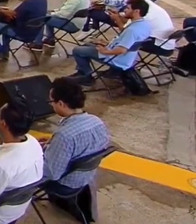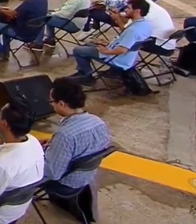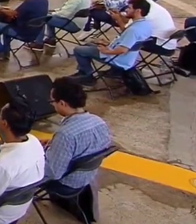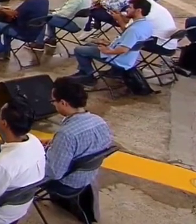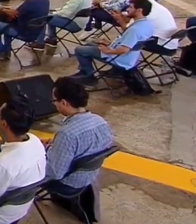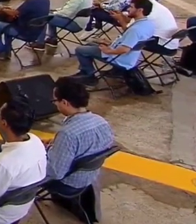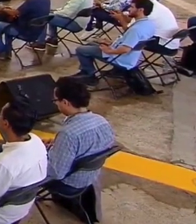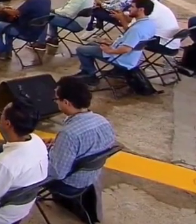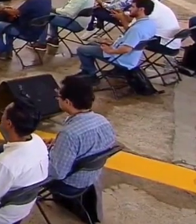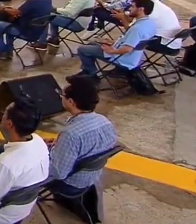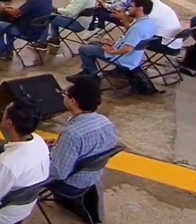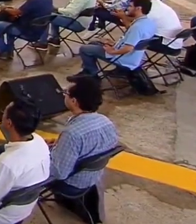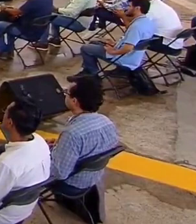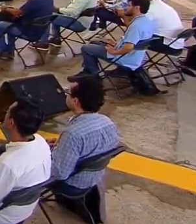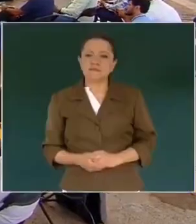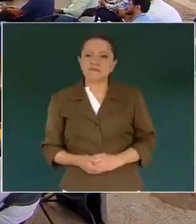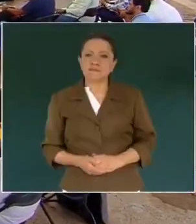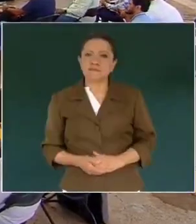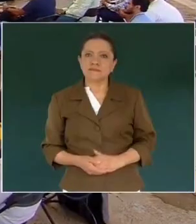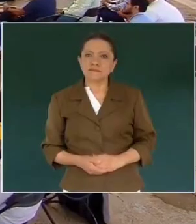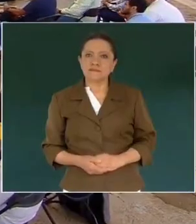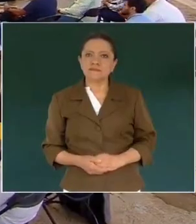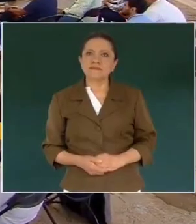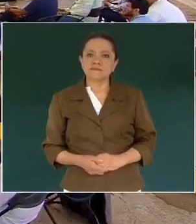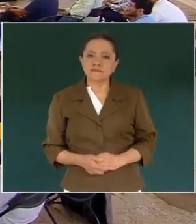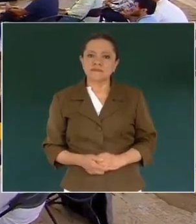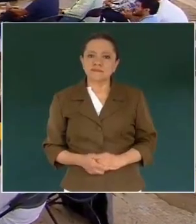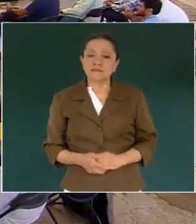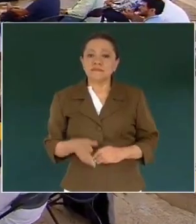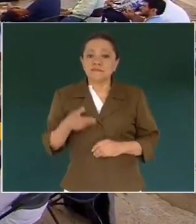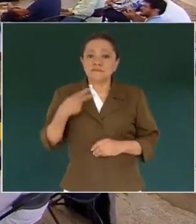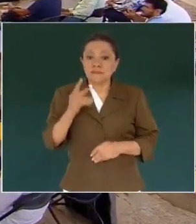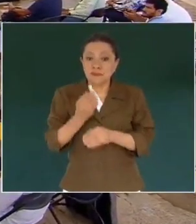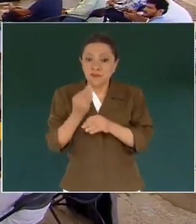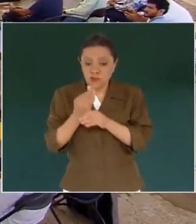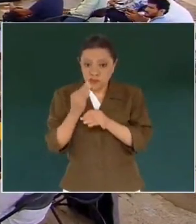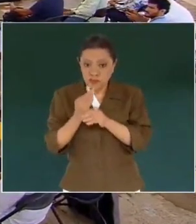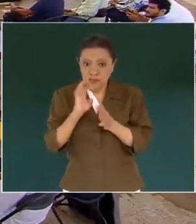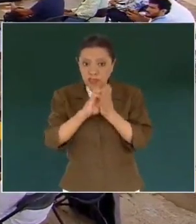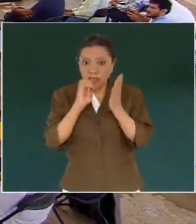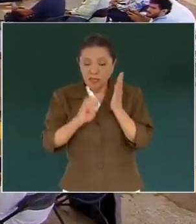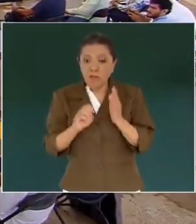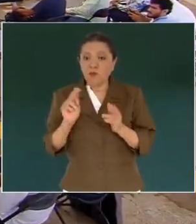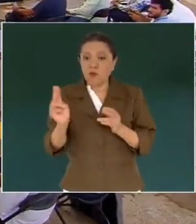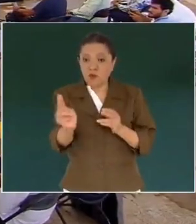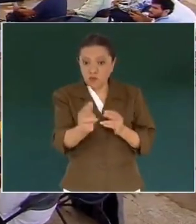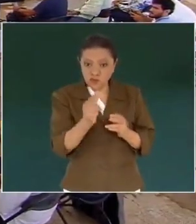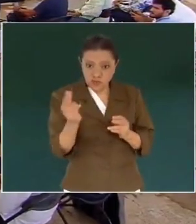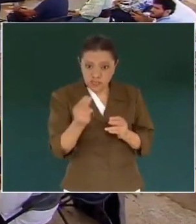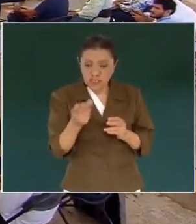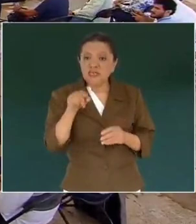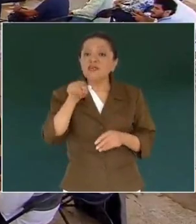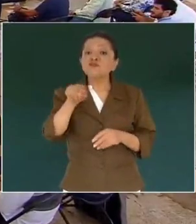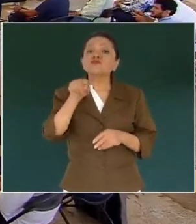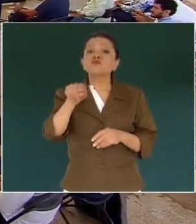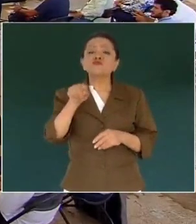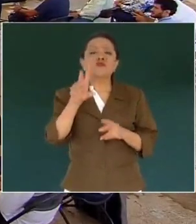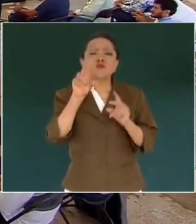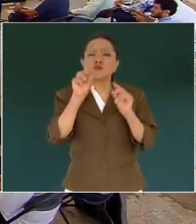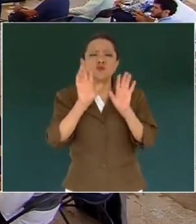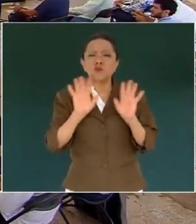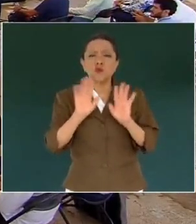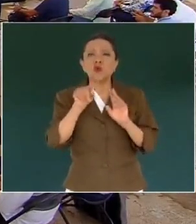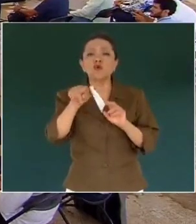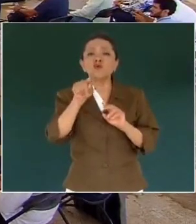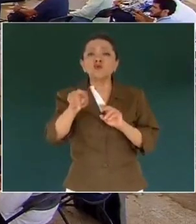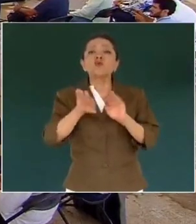pero en el caso de ustedes, no, es tu caso, ¿eh? Tú eres un trabajador que vendes tu trabajo, no